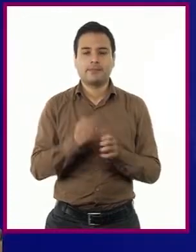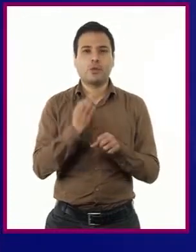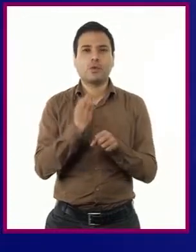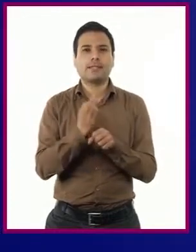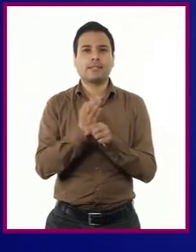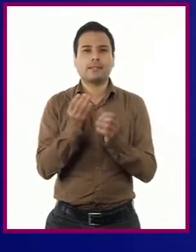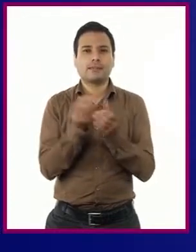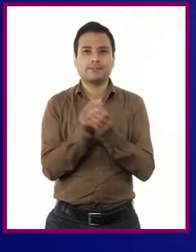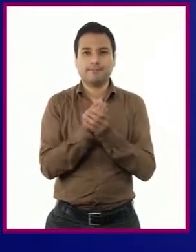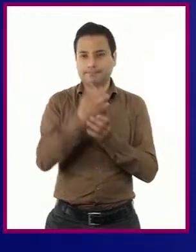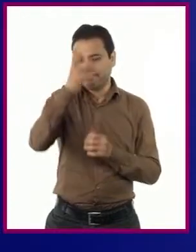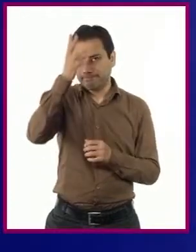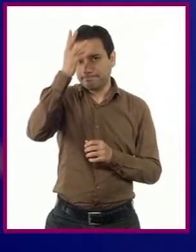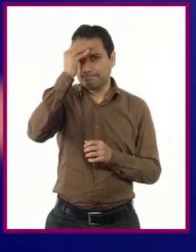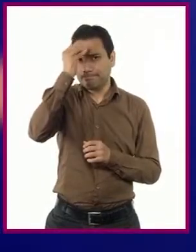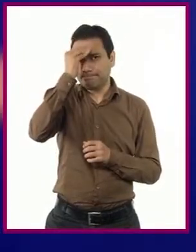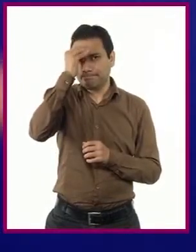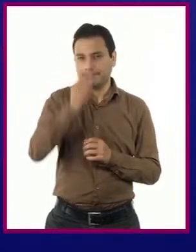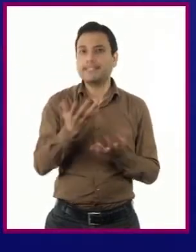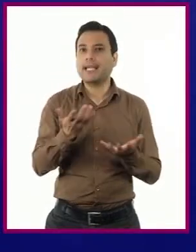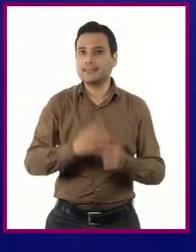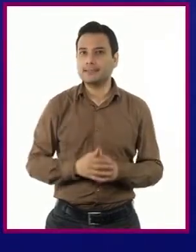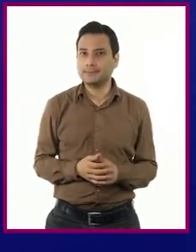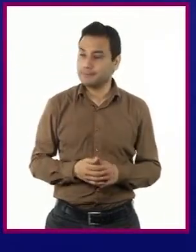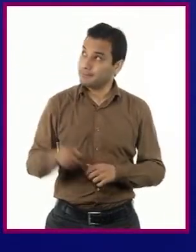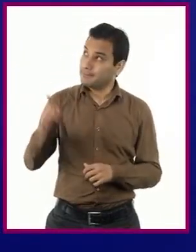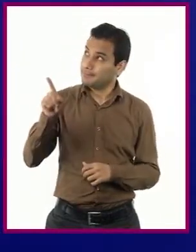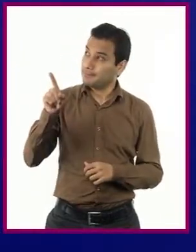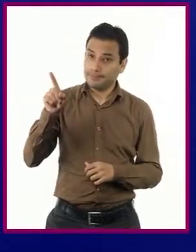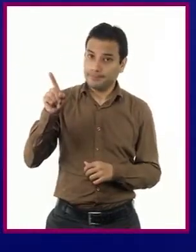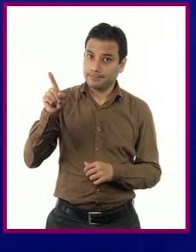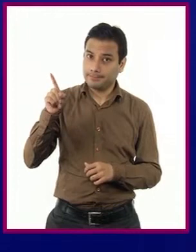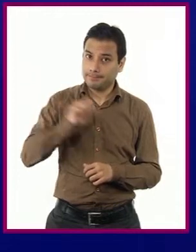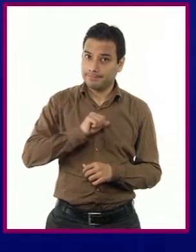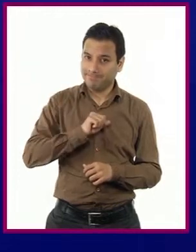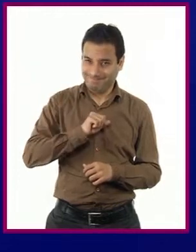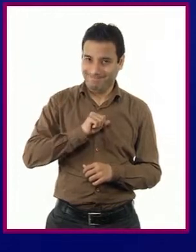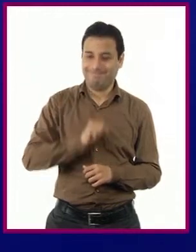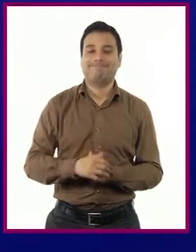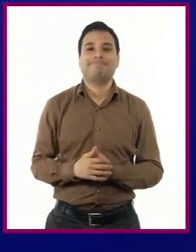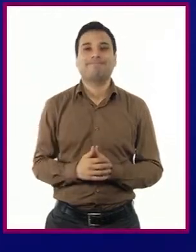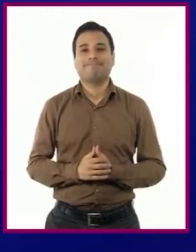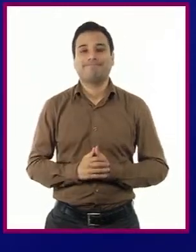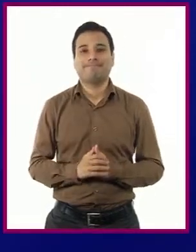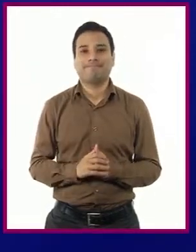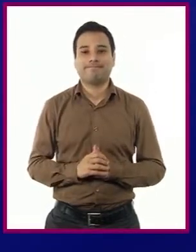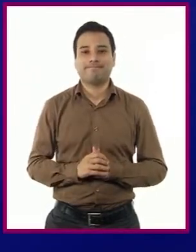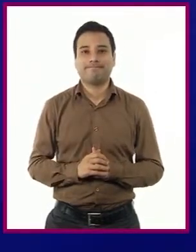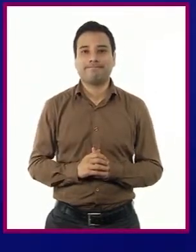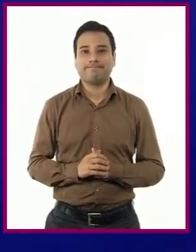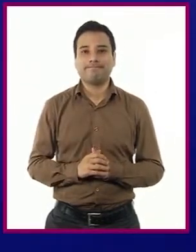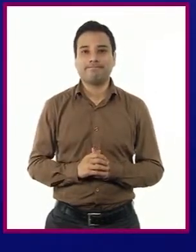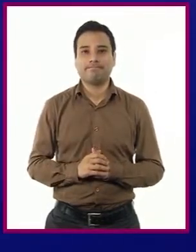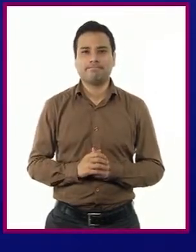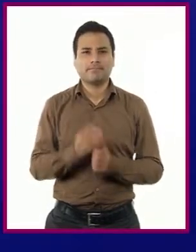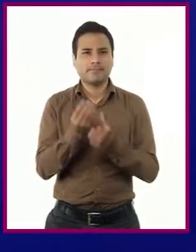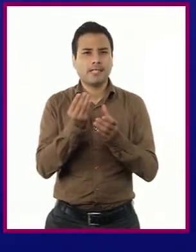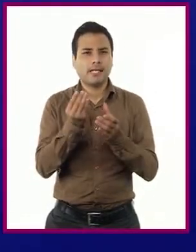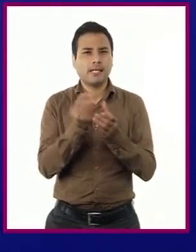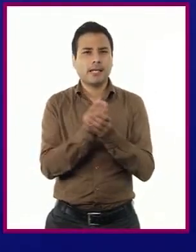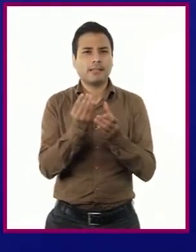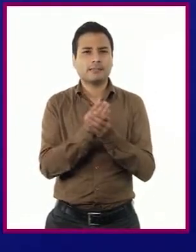nuestro aprendizaje esperado es: explora y escribe reglamentos de diversas actividades deportivas, con el propósito